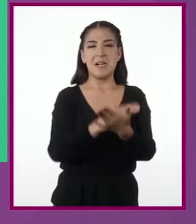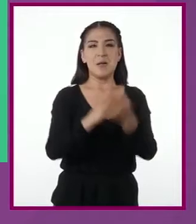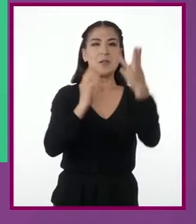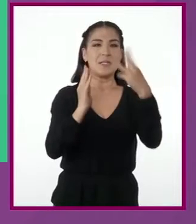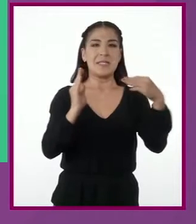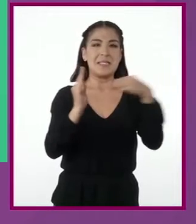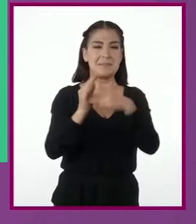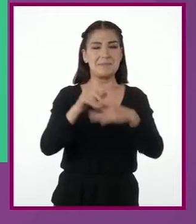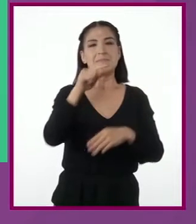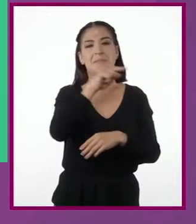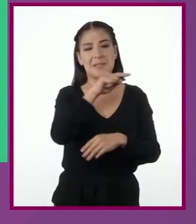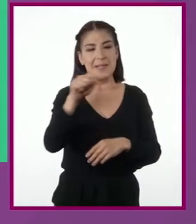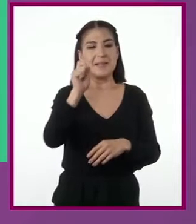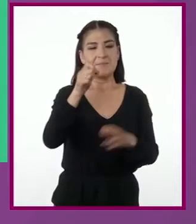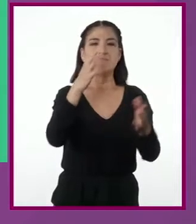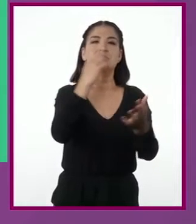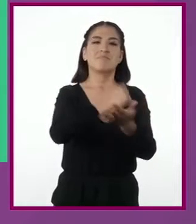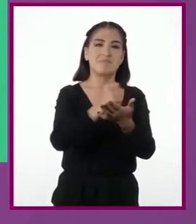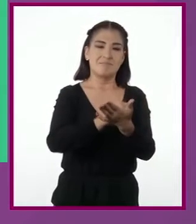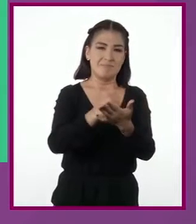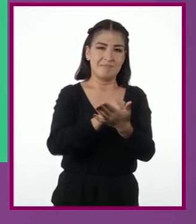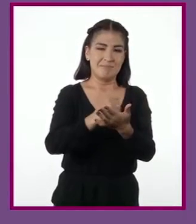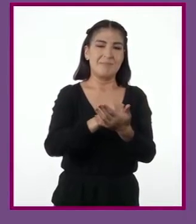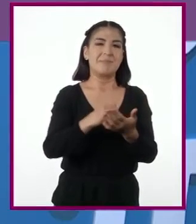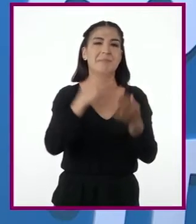3,600 pesos en su cuenta bancaria.